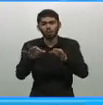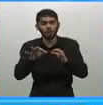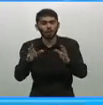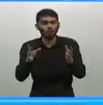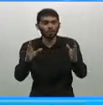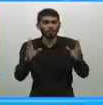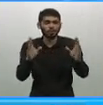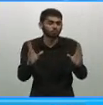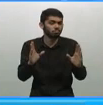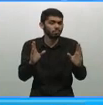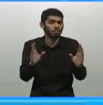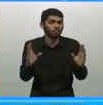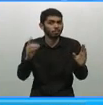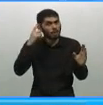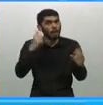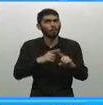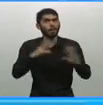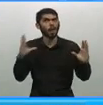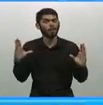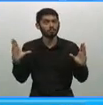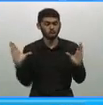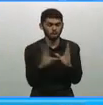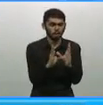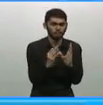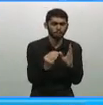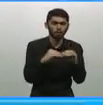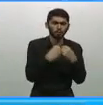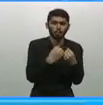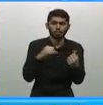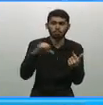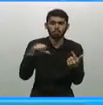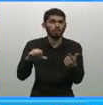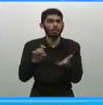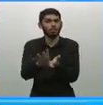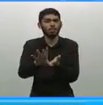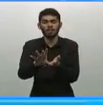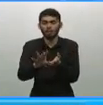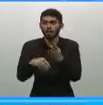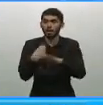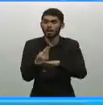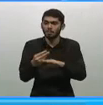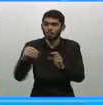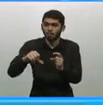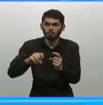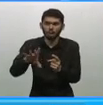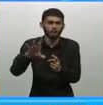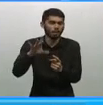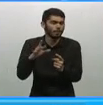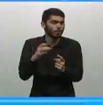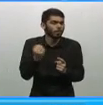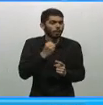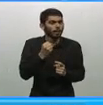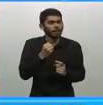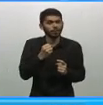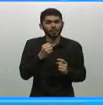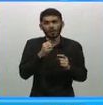los resultados pero pero creo que que en línea generales hay un buen equipo Obviamente que depende también del entrenador que esté y